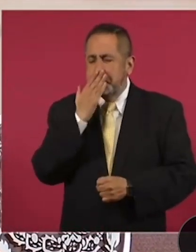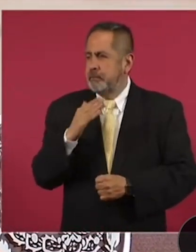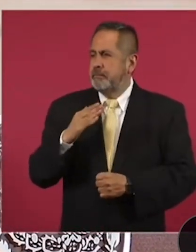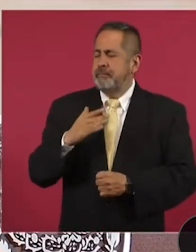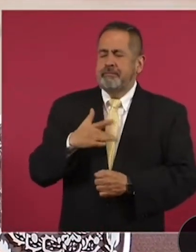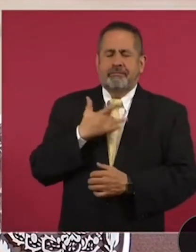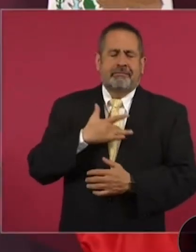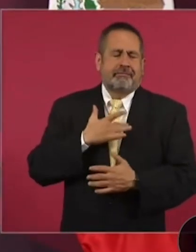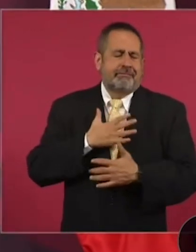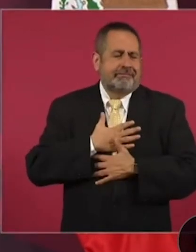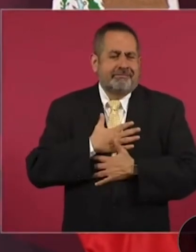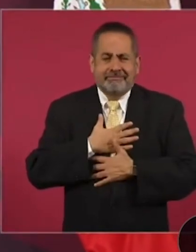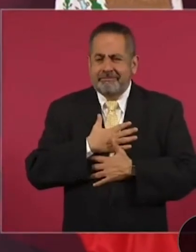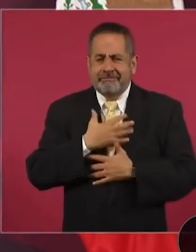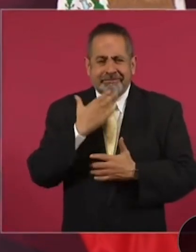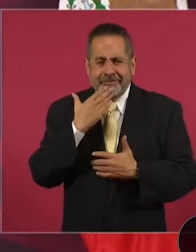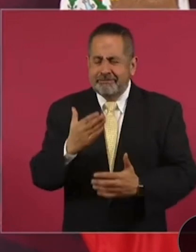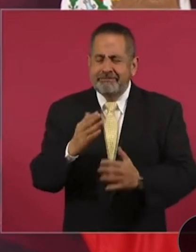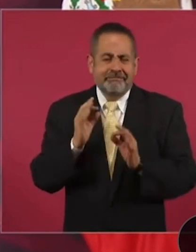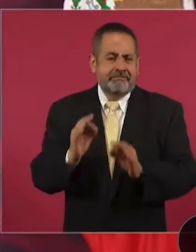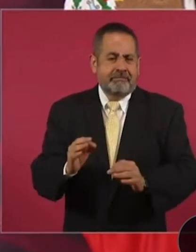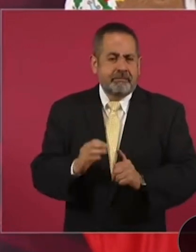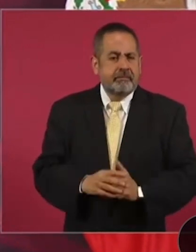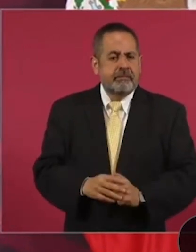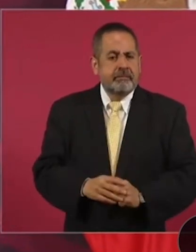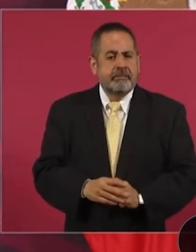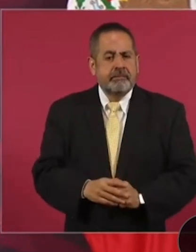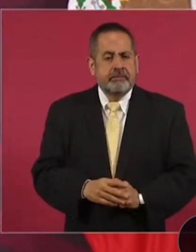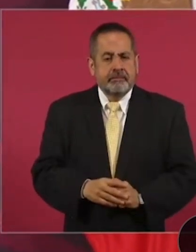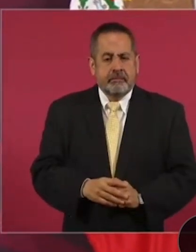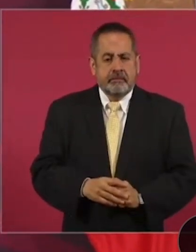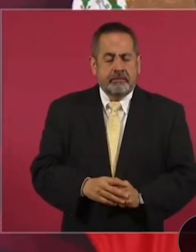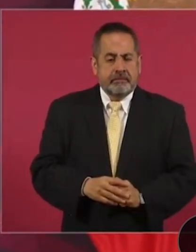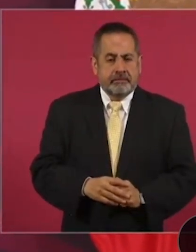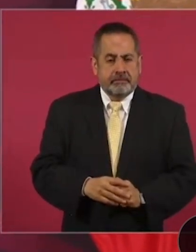satisfactorio, repito, y me